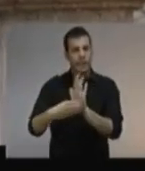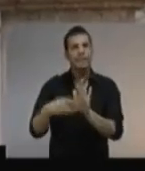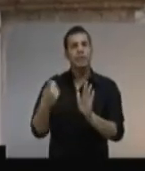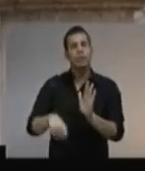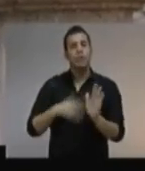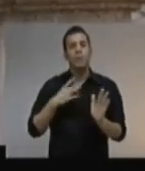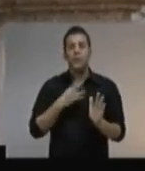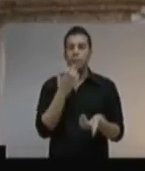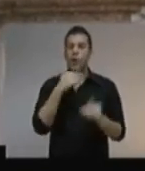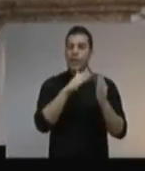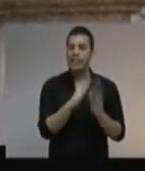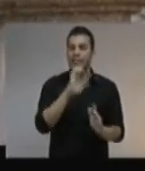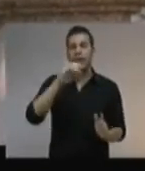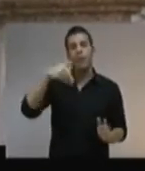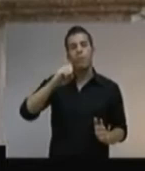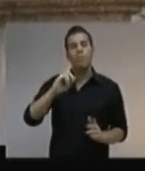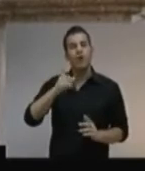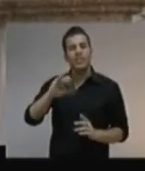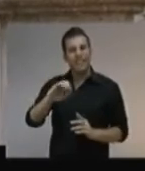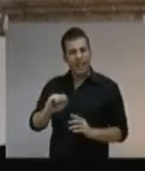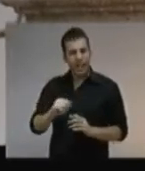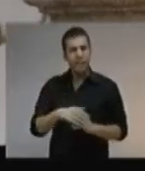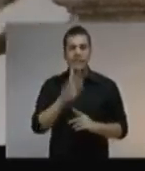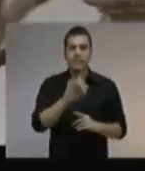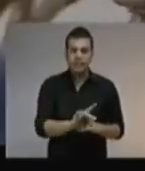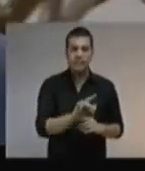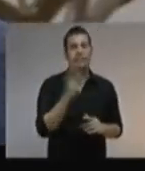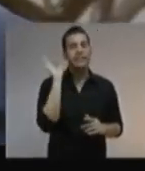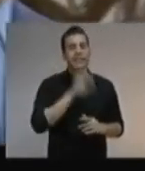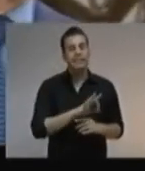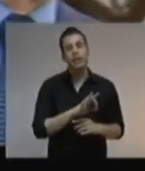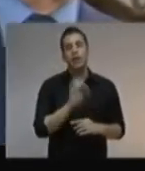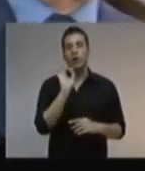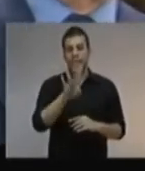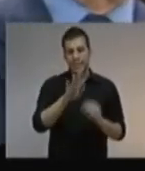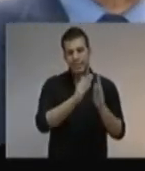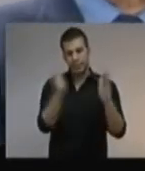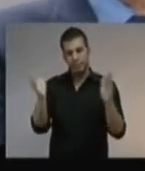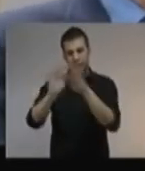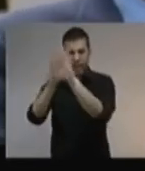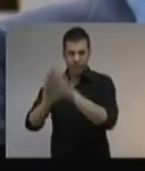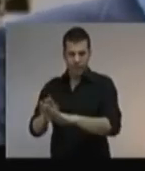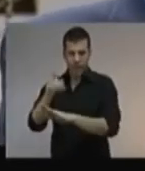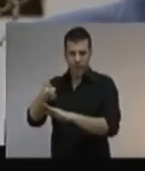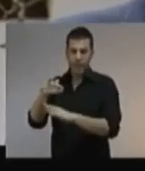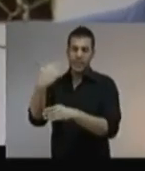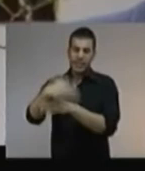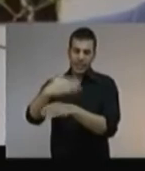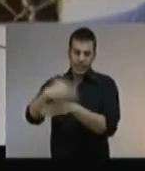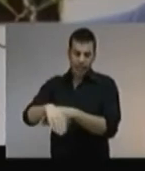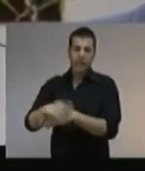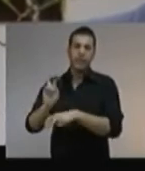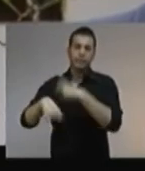importantes, entre ellas la casa de Móxica. Efectivamente es una calle de finales del siglo XV, que hoy se encuentra